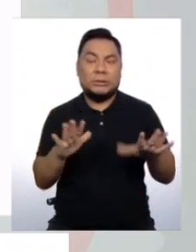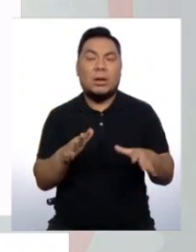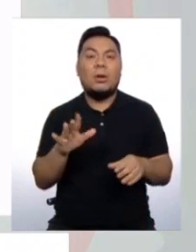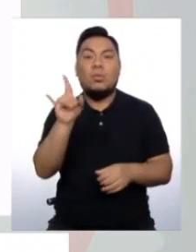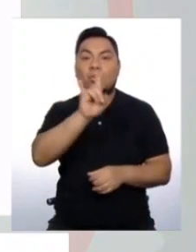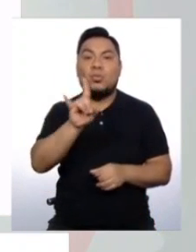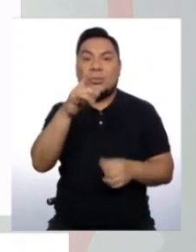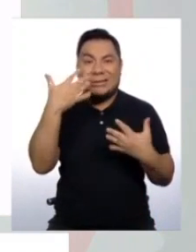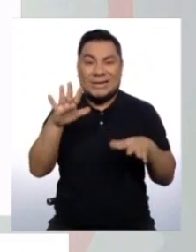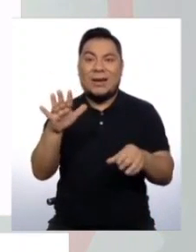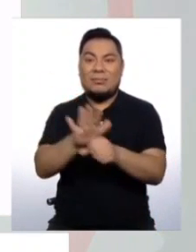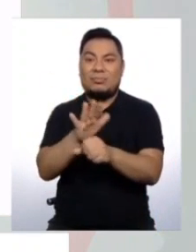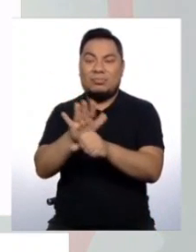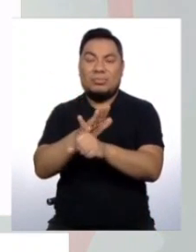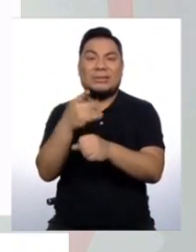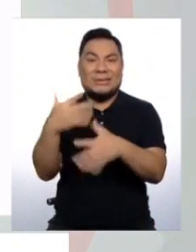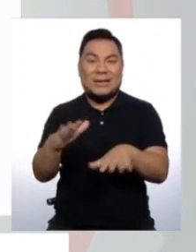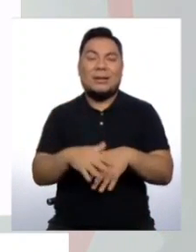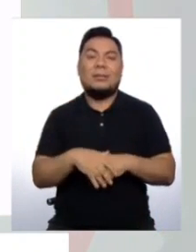utilizadas